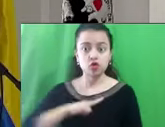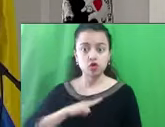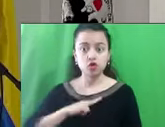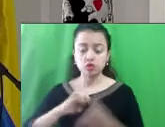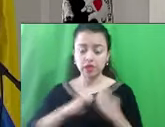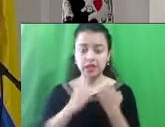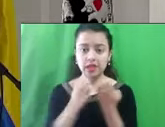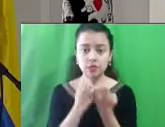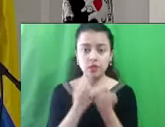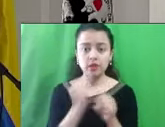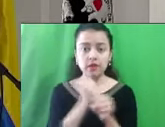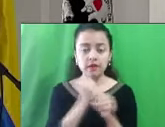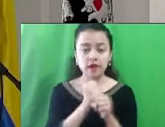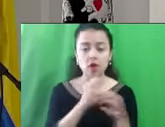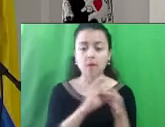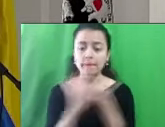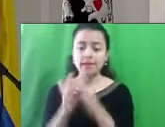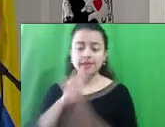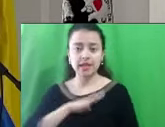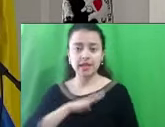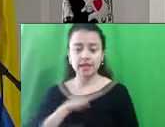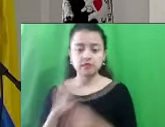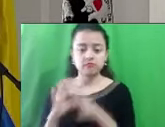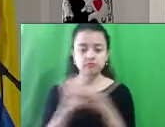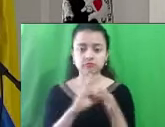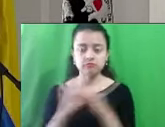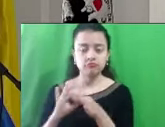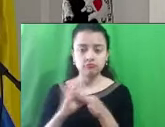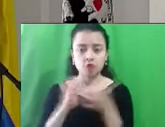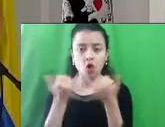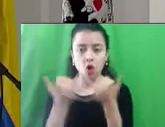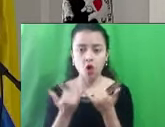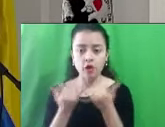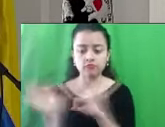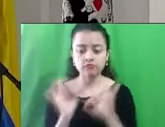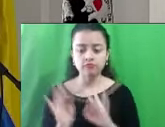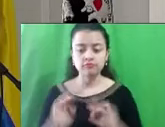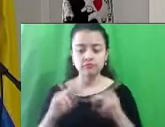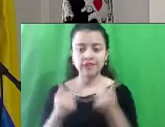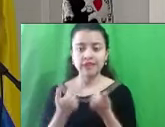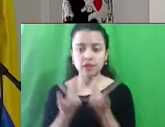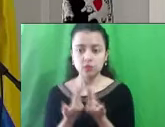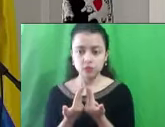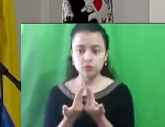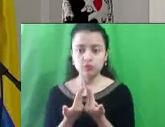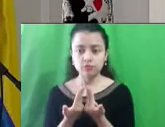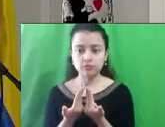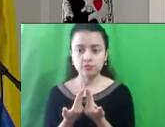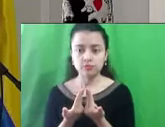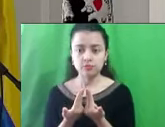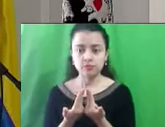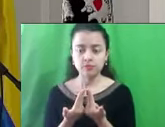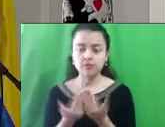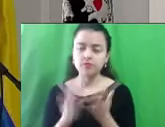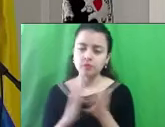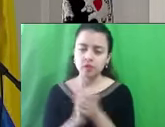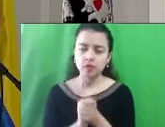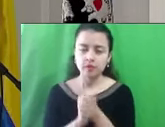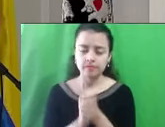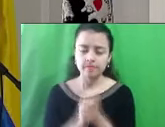Administración Municipal, de la empresa Aguas de Facatativá y en Desarrollo, un agradecimiento cordial por estar atentos a este